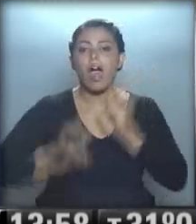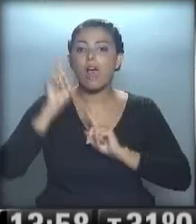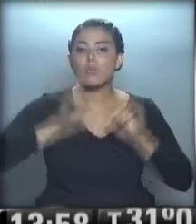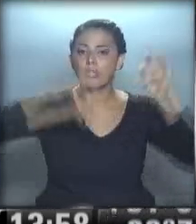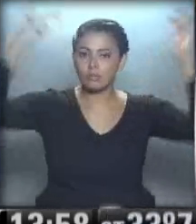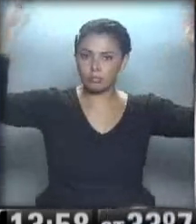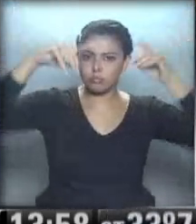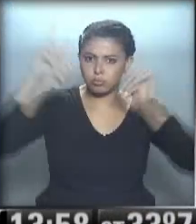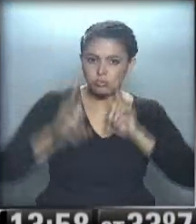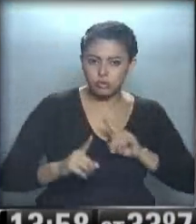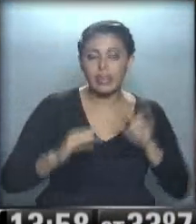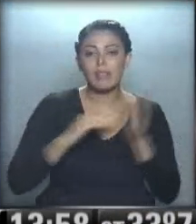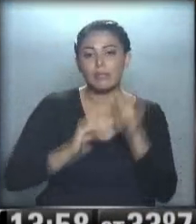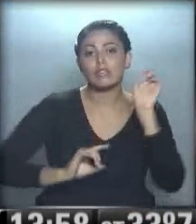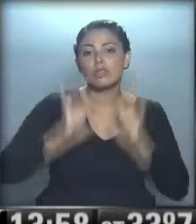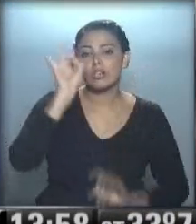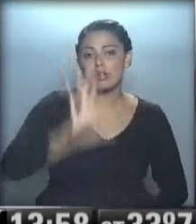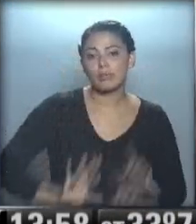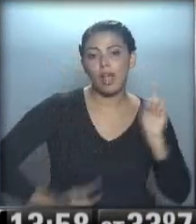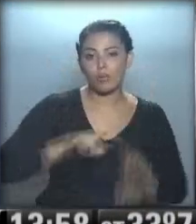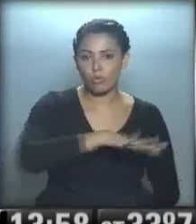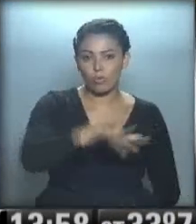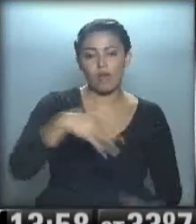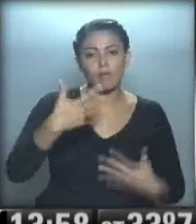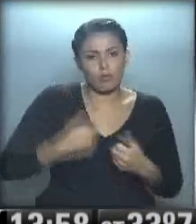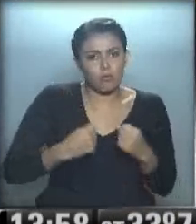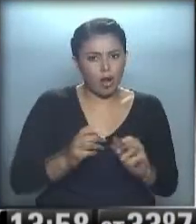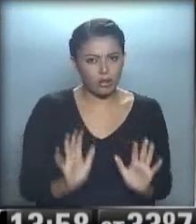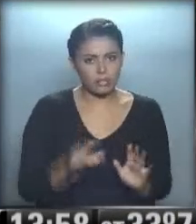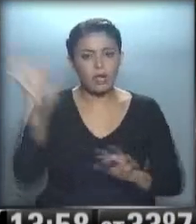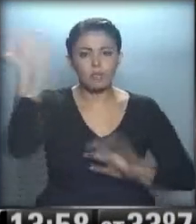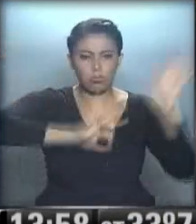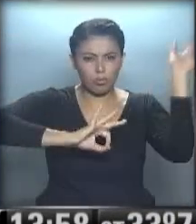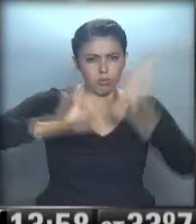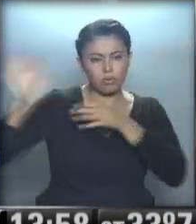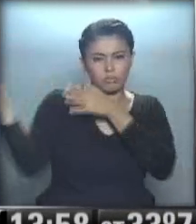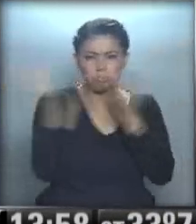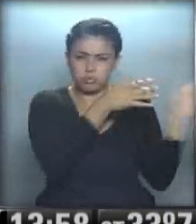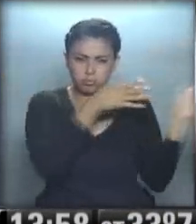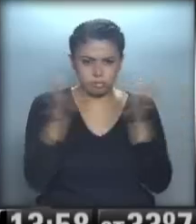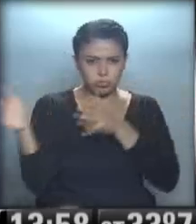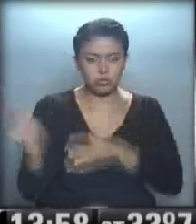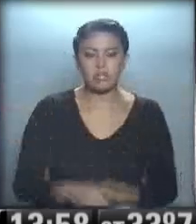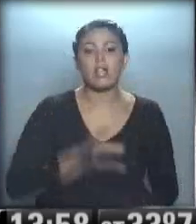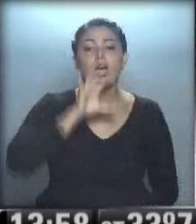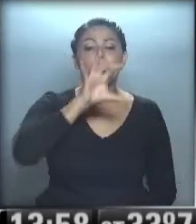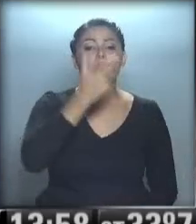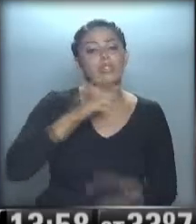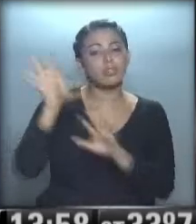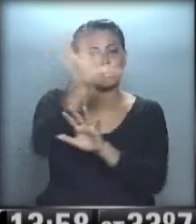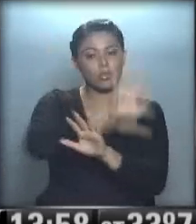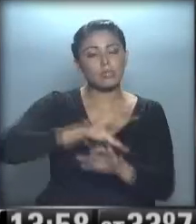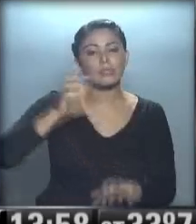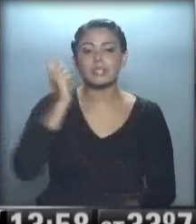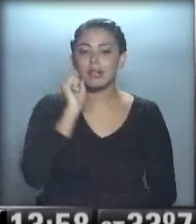estas tormentas, de manera aislada, insisto, va a ser fuerte. Granizo y ráfagas de viento. Cuyo. Para San